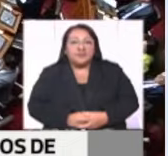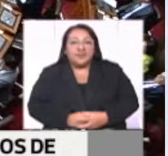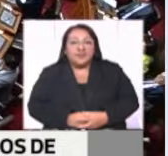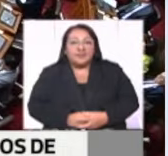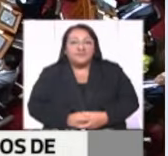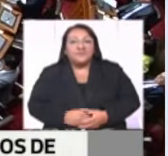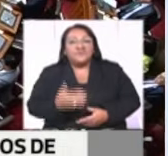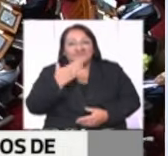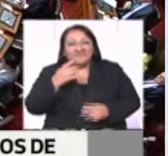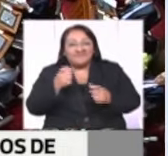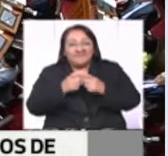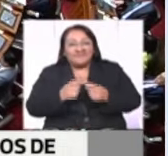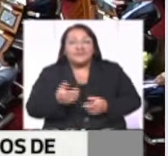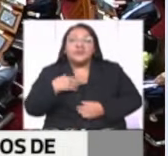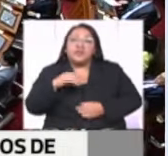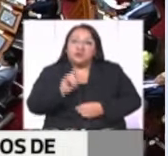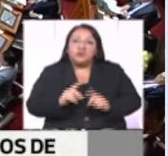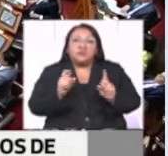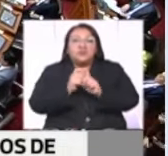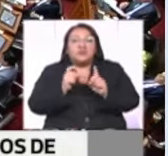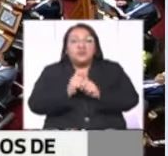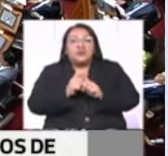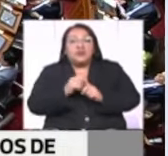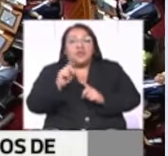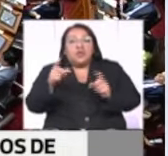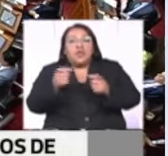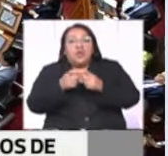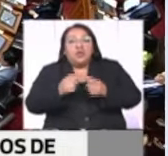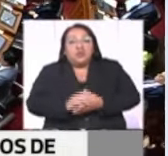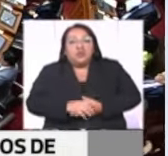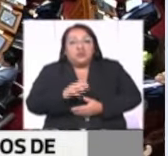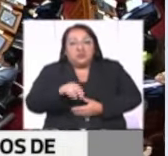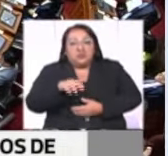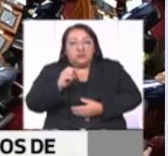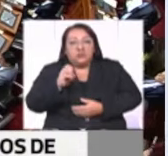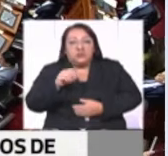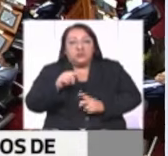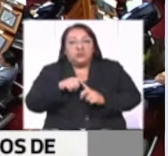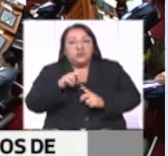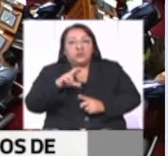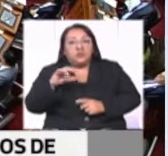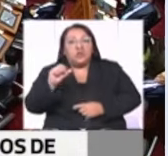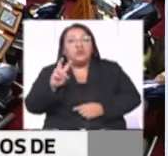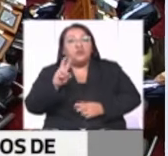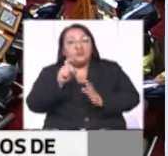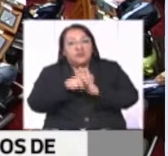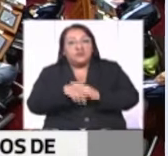Muchas gracias, congresista. Tiene el uso de la palabra el congresista Montoya, hasta por 2 minutos.